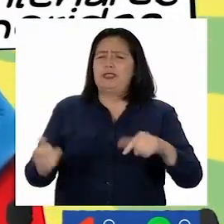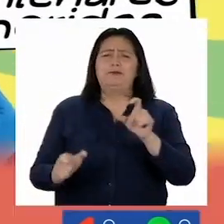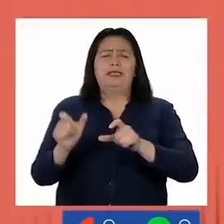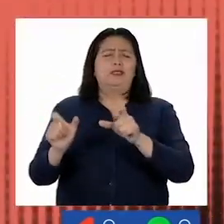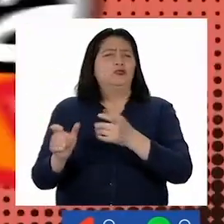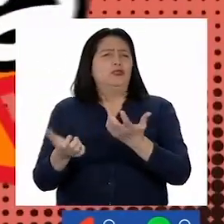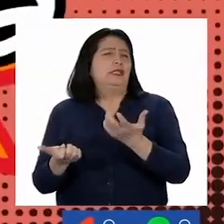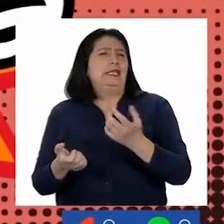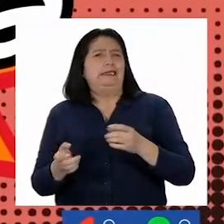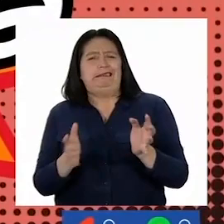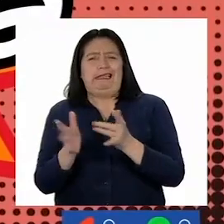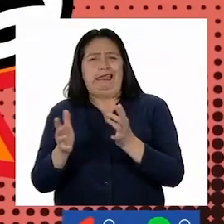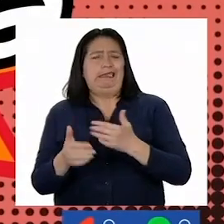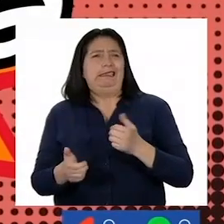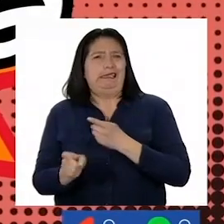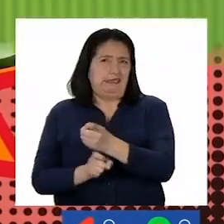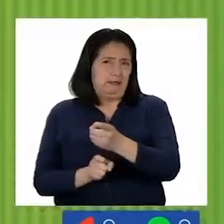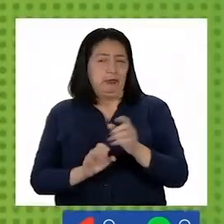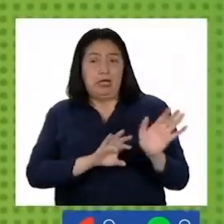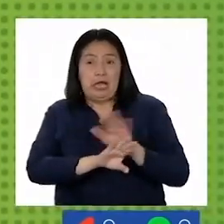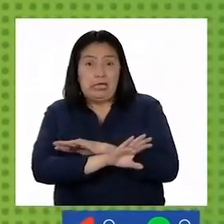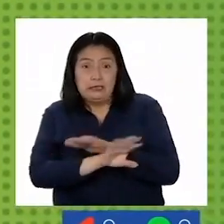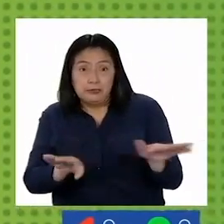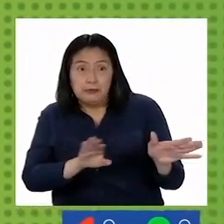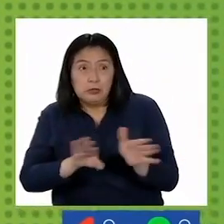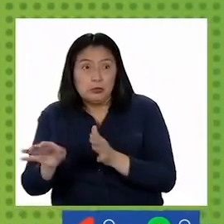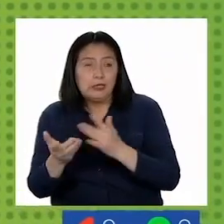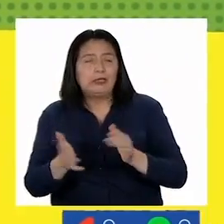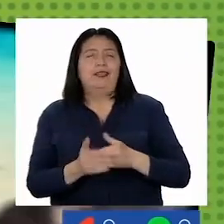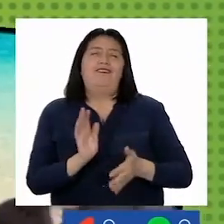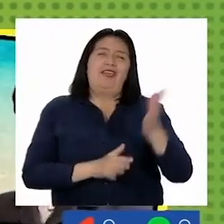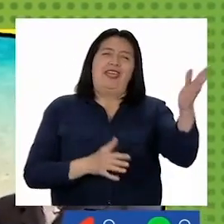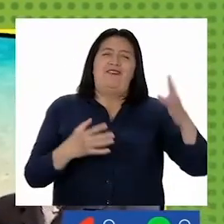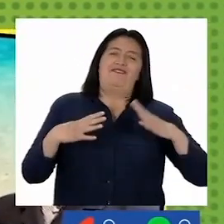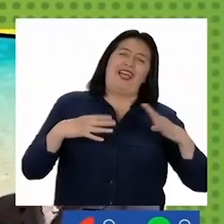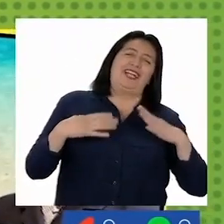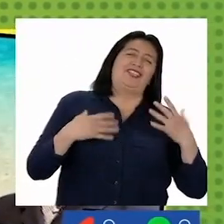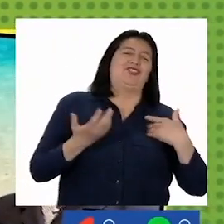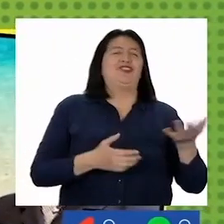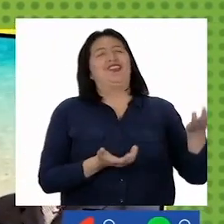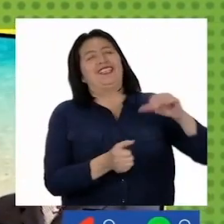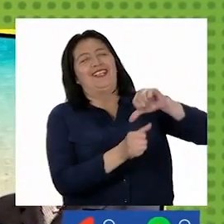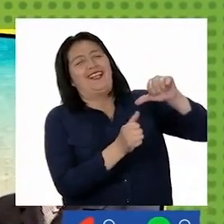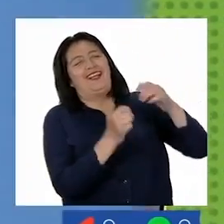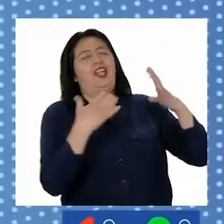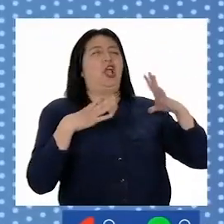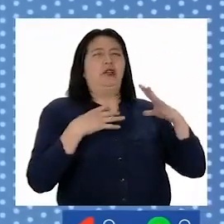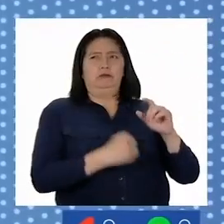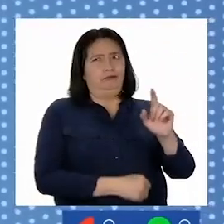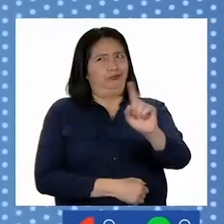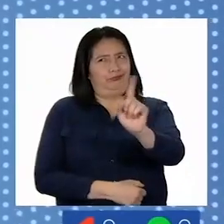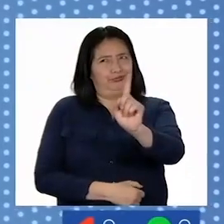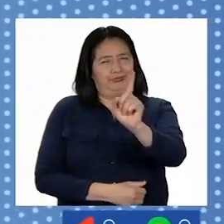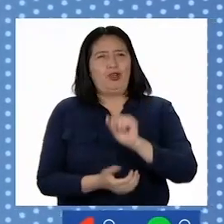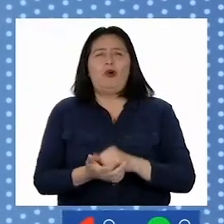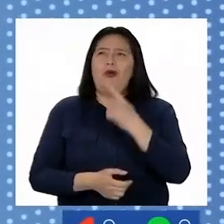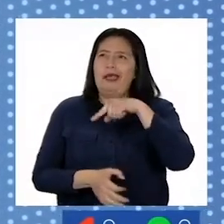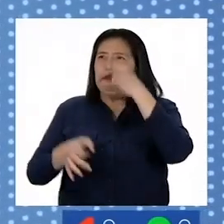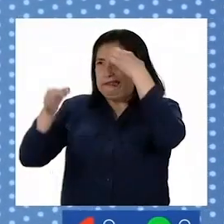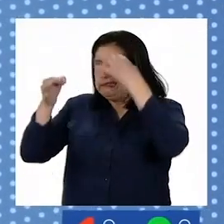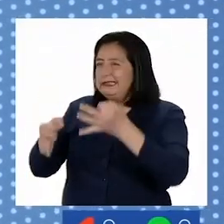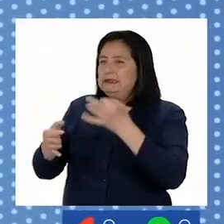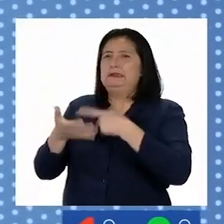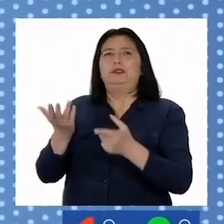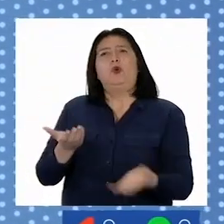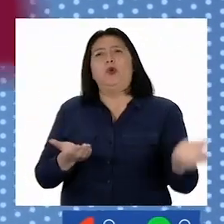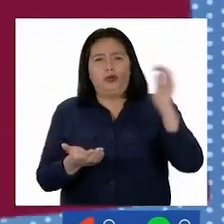heridos. Cuando terminó la guerra, Daniel no se fue de vacaciones al Caribe. No. Él tomó la buena decisión